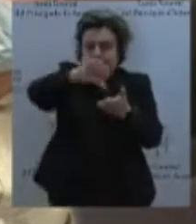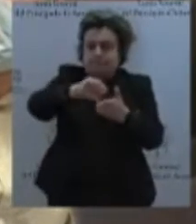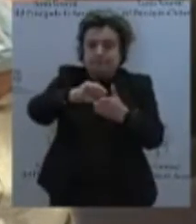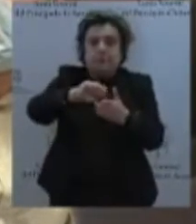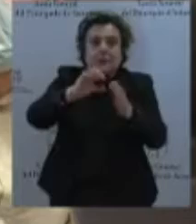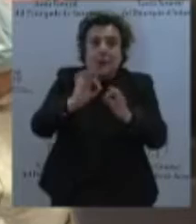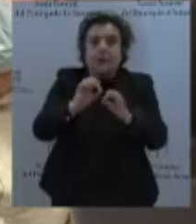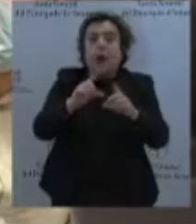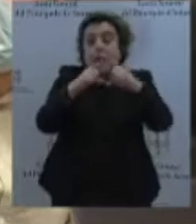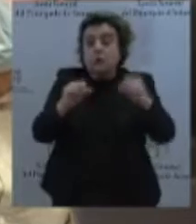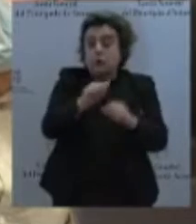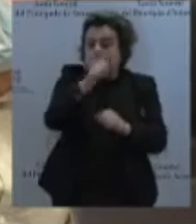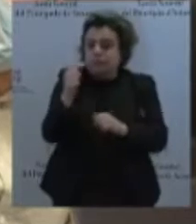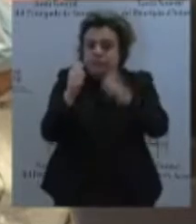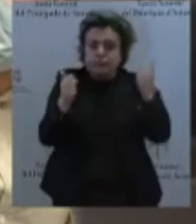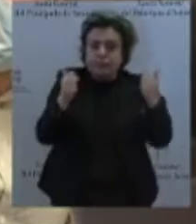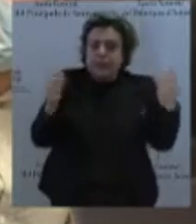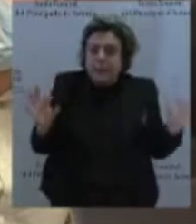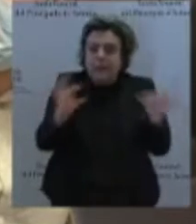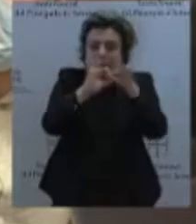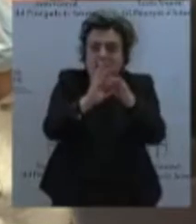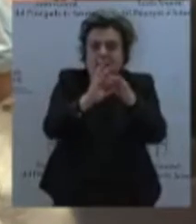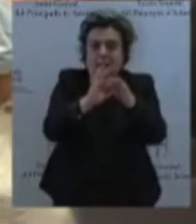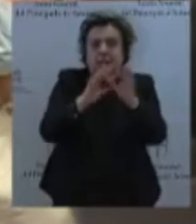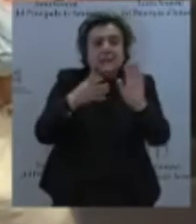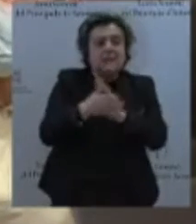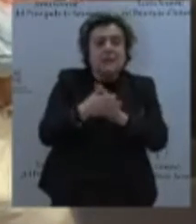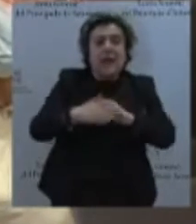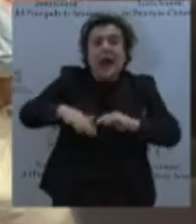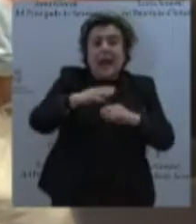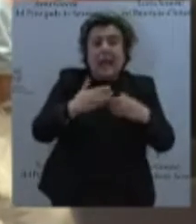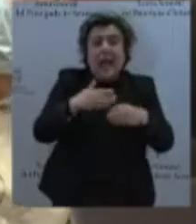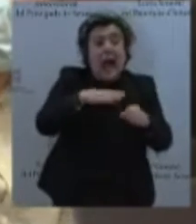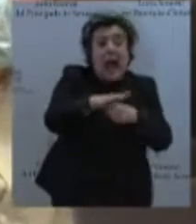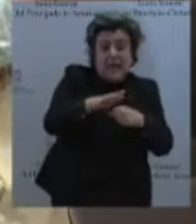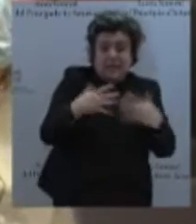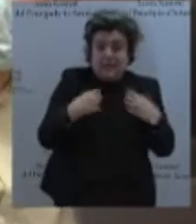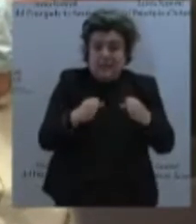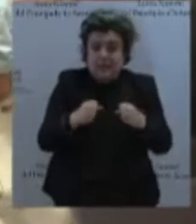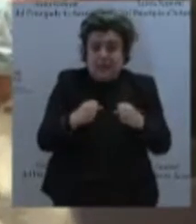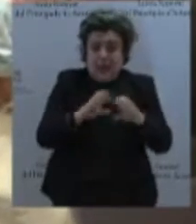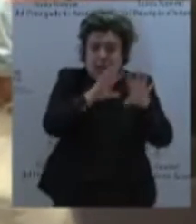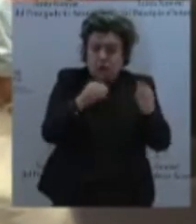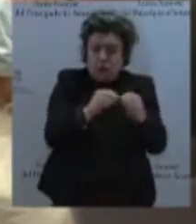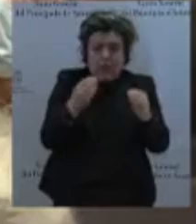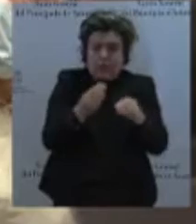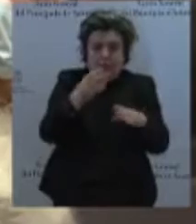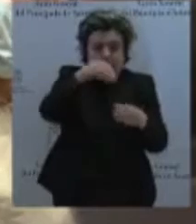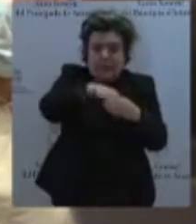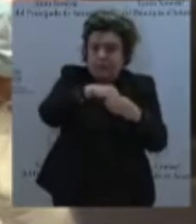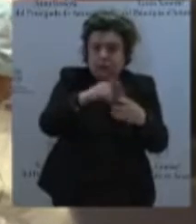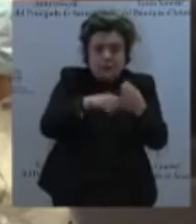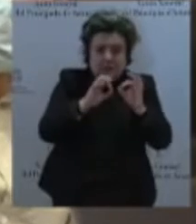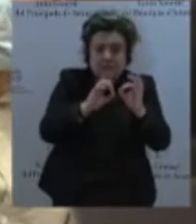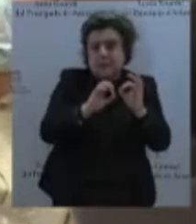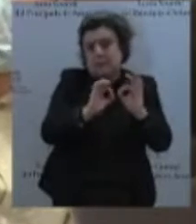que reivindiquemos que cada área sanitaria esté dotada de todas las especialidades médicas o quirúrgicas. La planificación del sistema de salud debe atender a